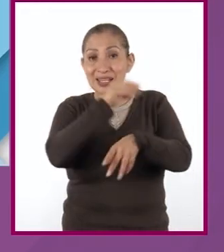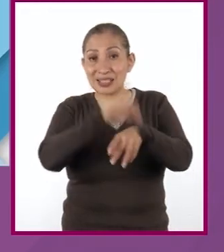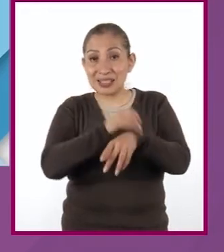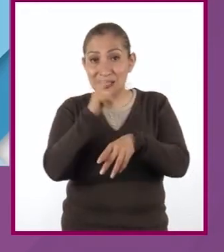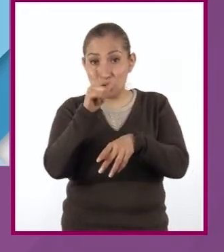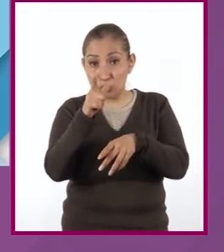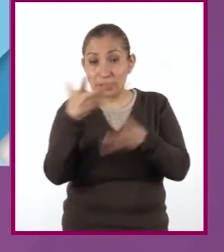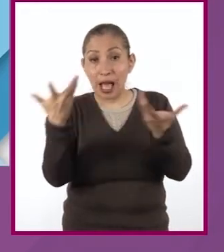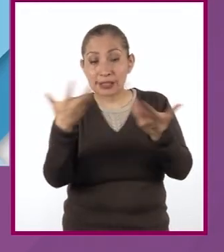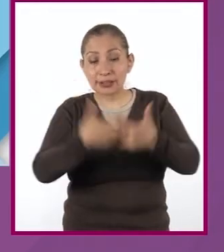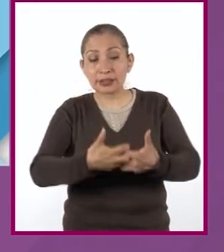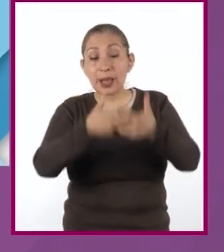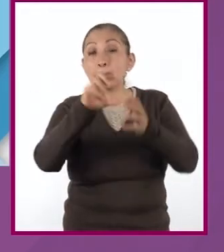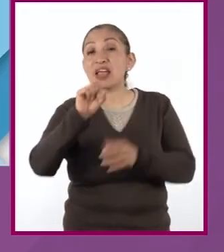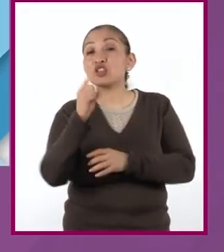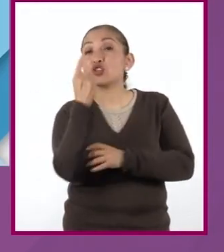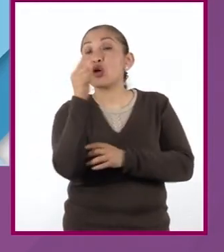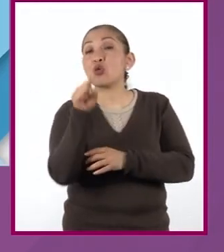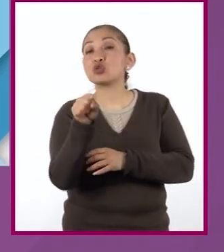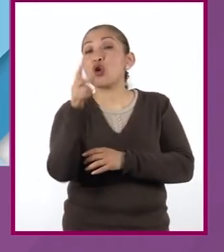eléctrica aporta el